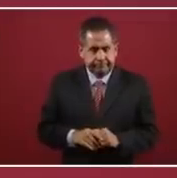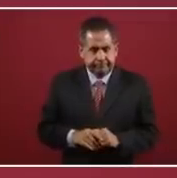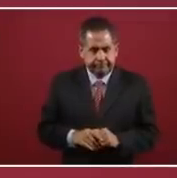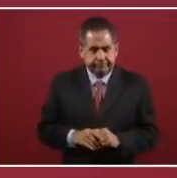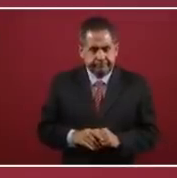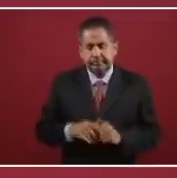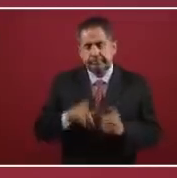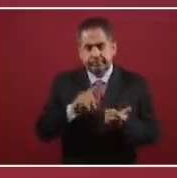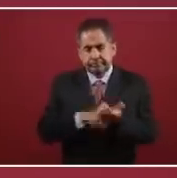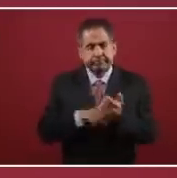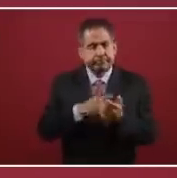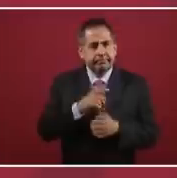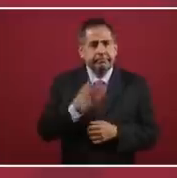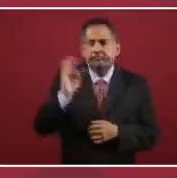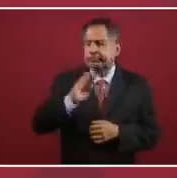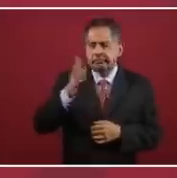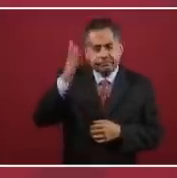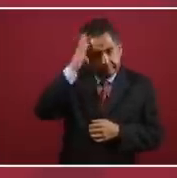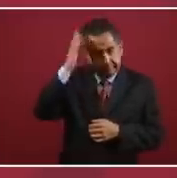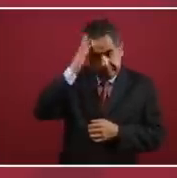están solicitando